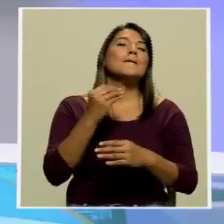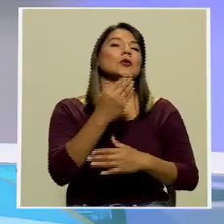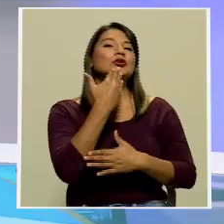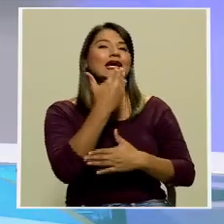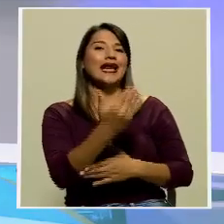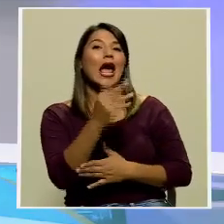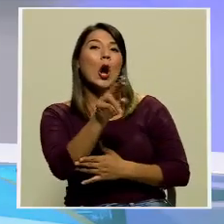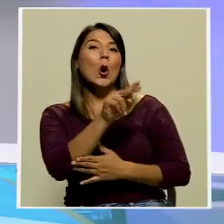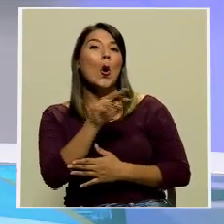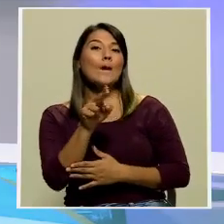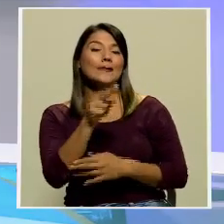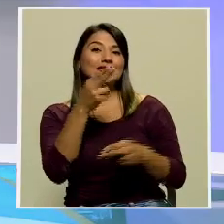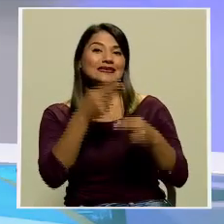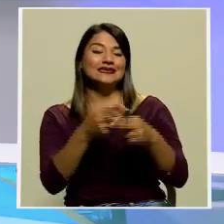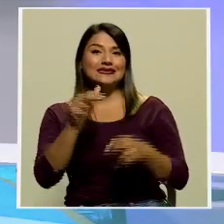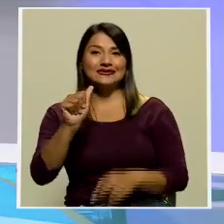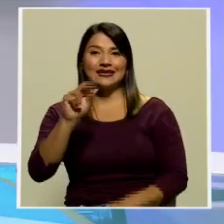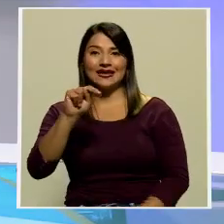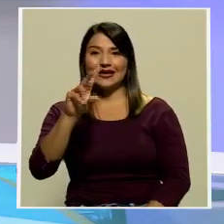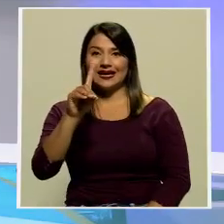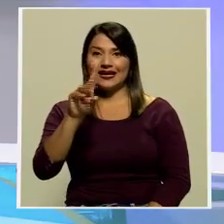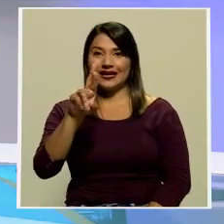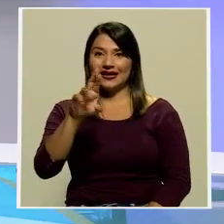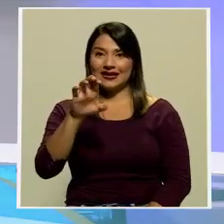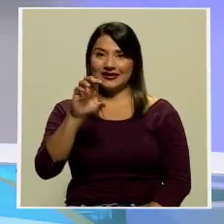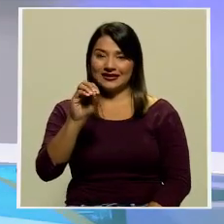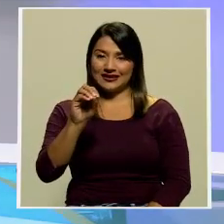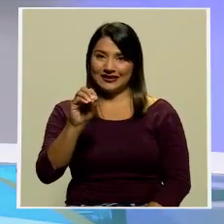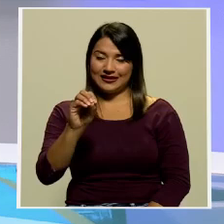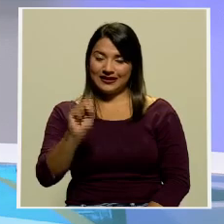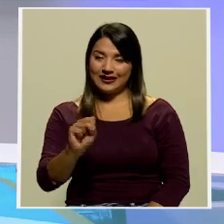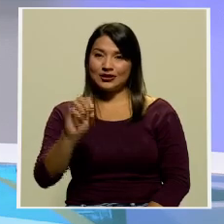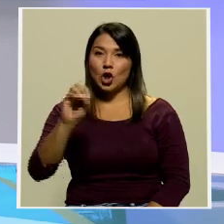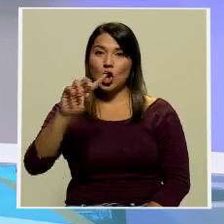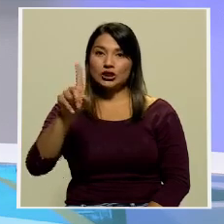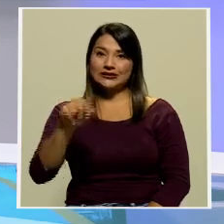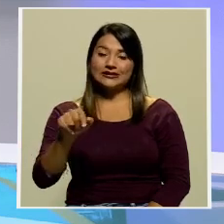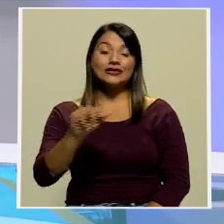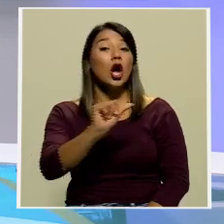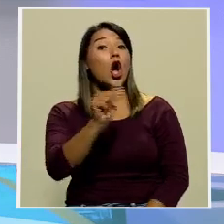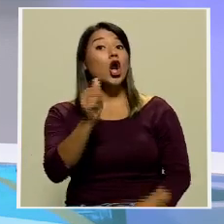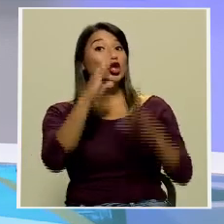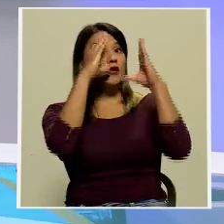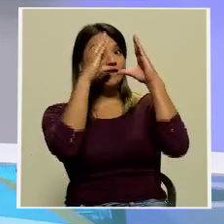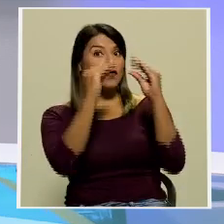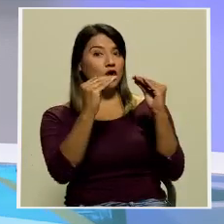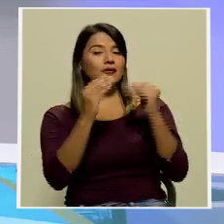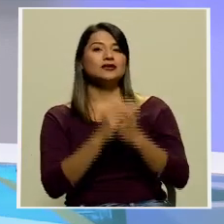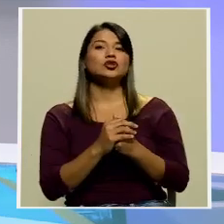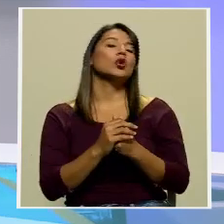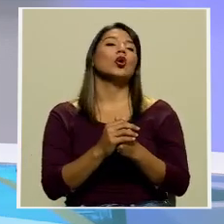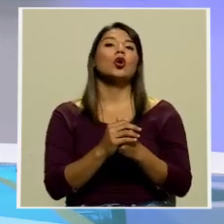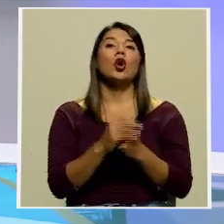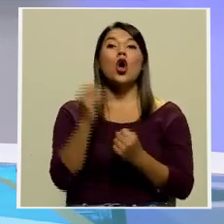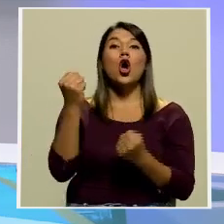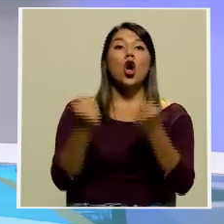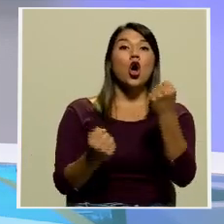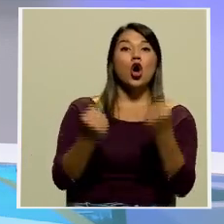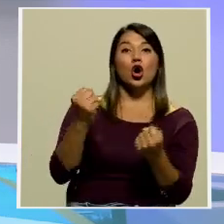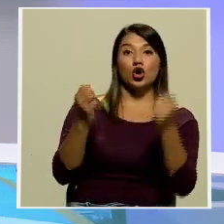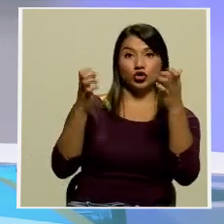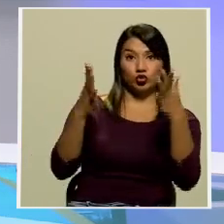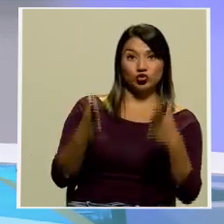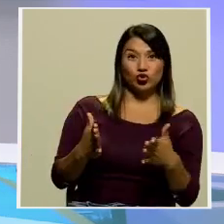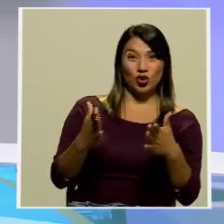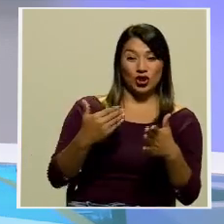nuestro compañero Andrés Ortiz. En otras informaciones, más de la mitad de los conductores que